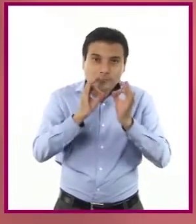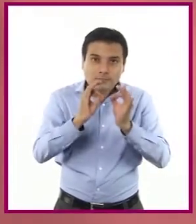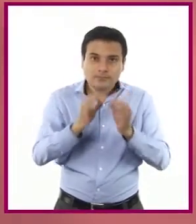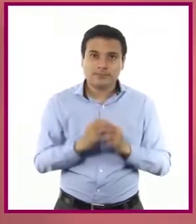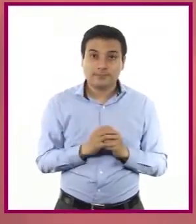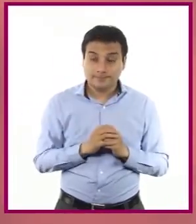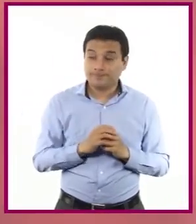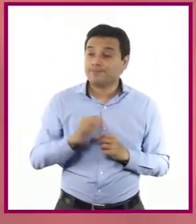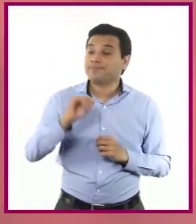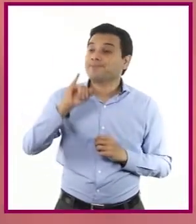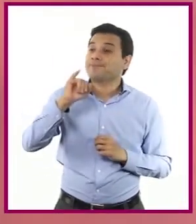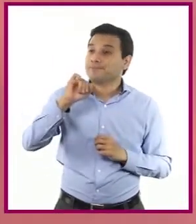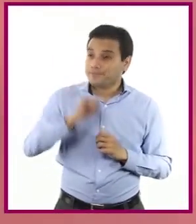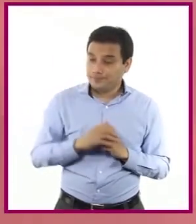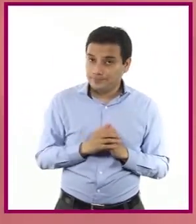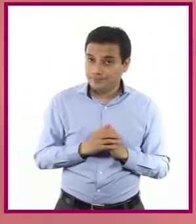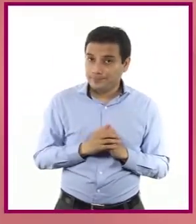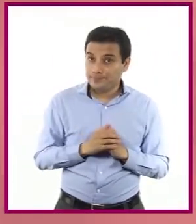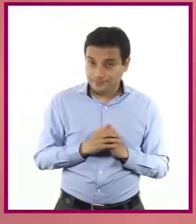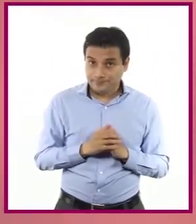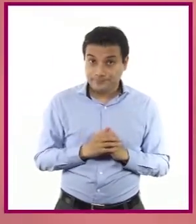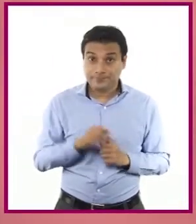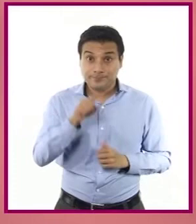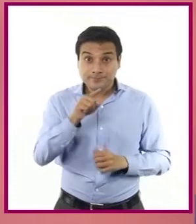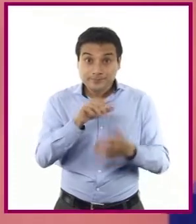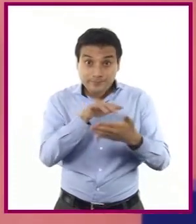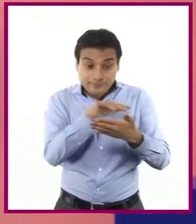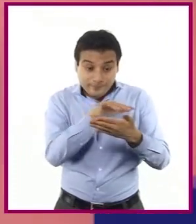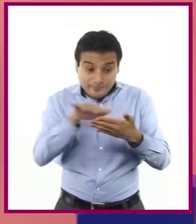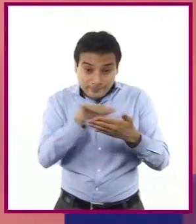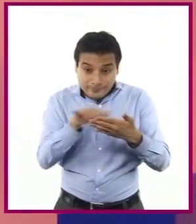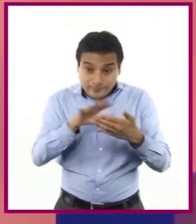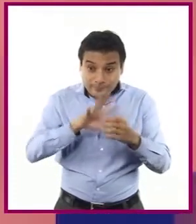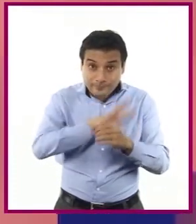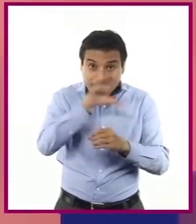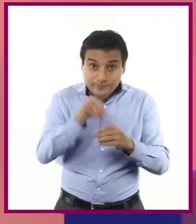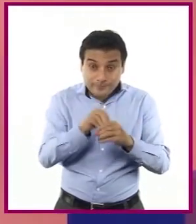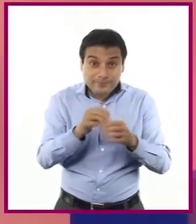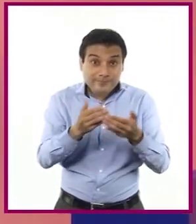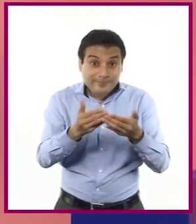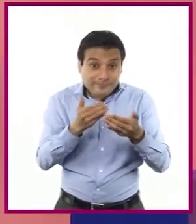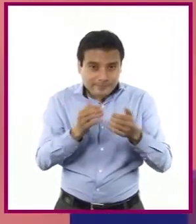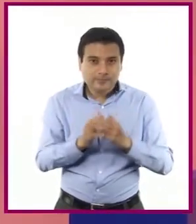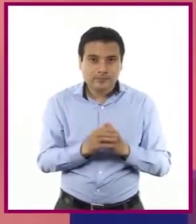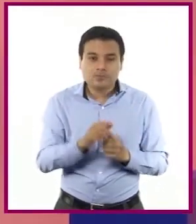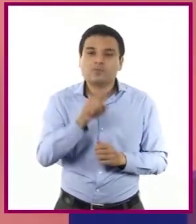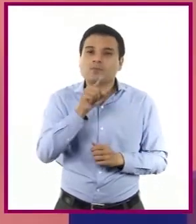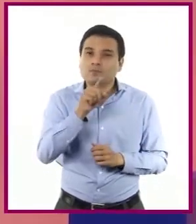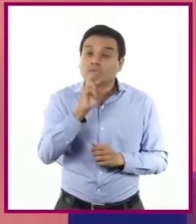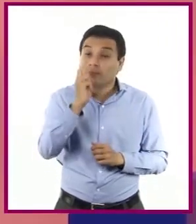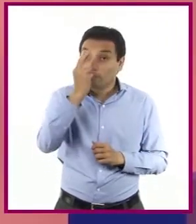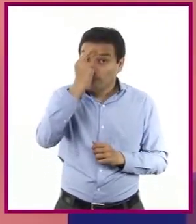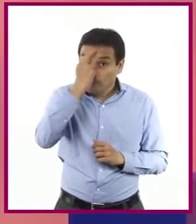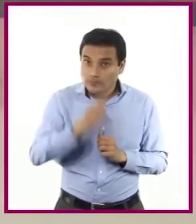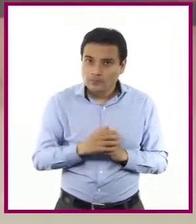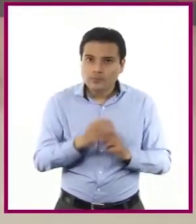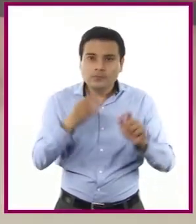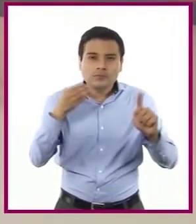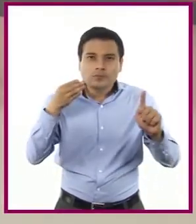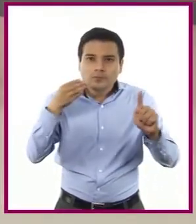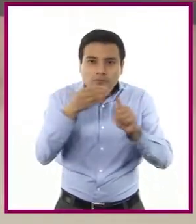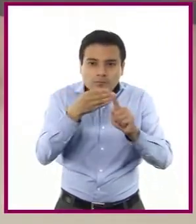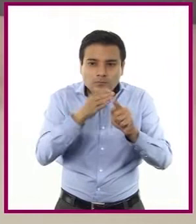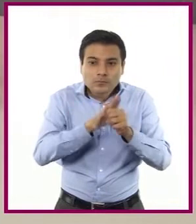es. Antes de realizar la lectura completa de la información, deben tener en mente el objetivo